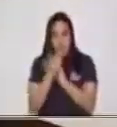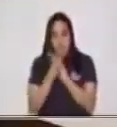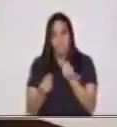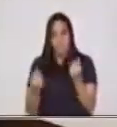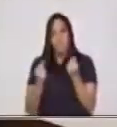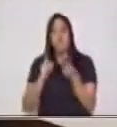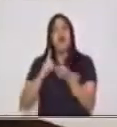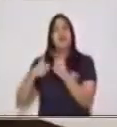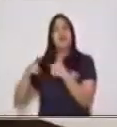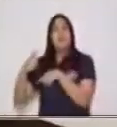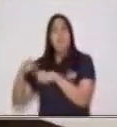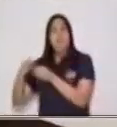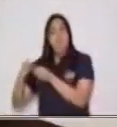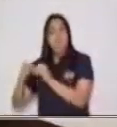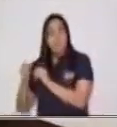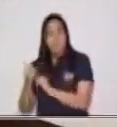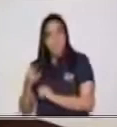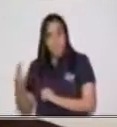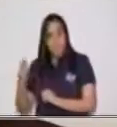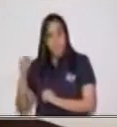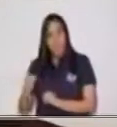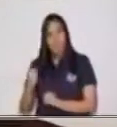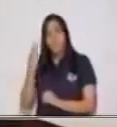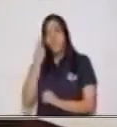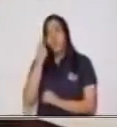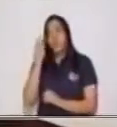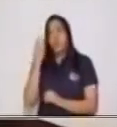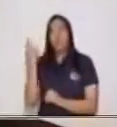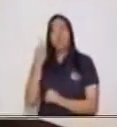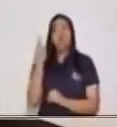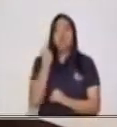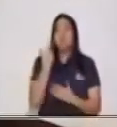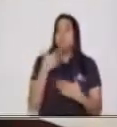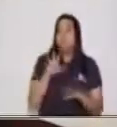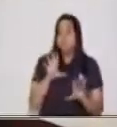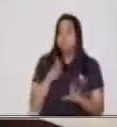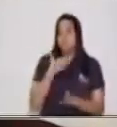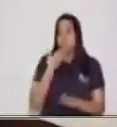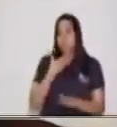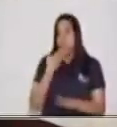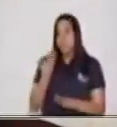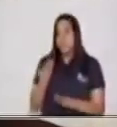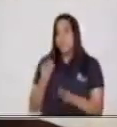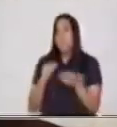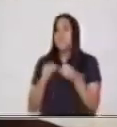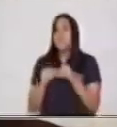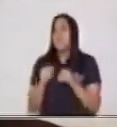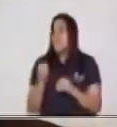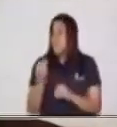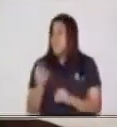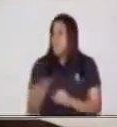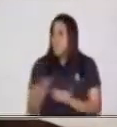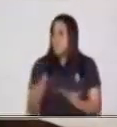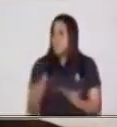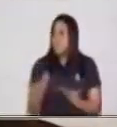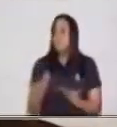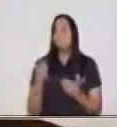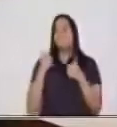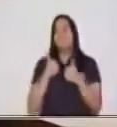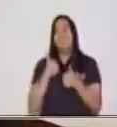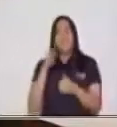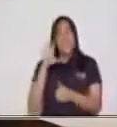fácilmente podemos encontrar aquí qué número es el que andamos buscando. ¿Qué número es? Muy bien,